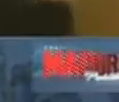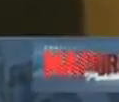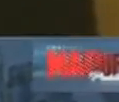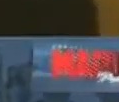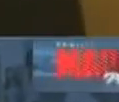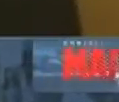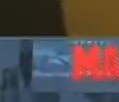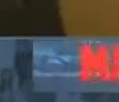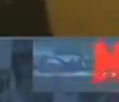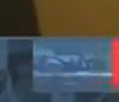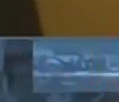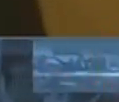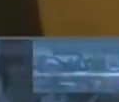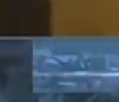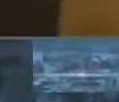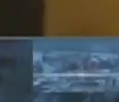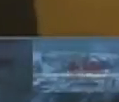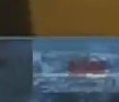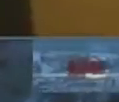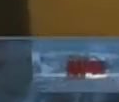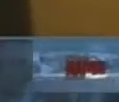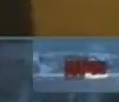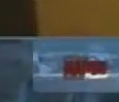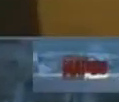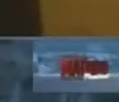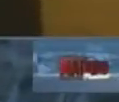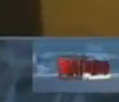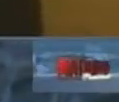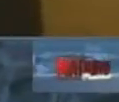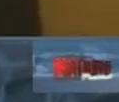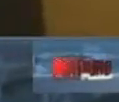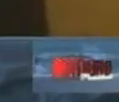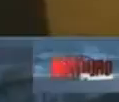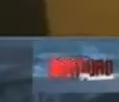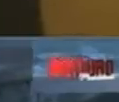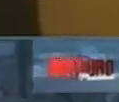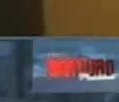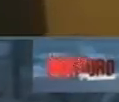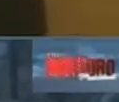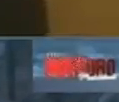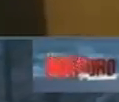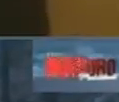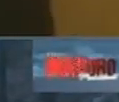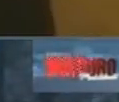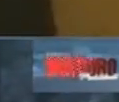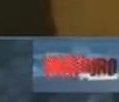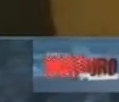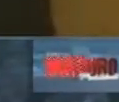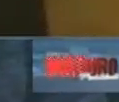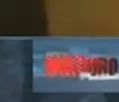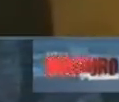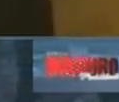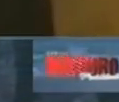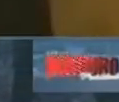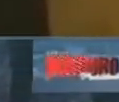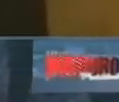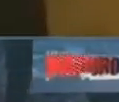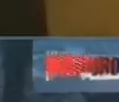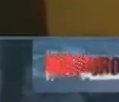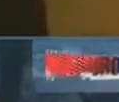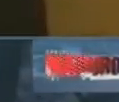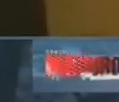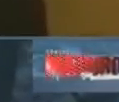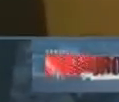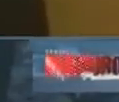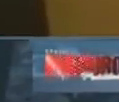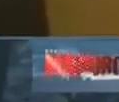el mundo. Los expertos en este tema saben lo que estoy diciendo, saben muy bien lo que estoy diciendo, saben que un precio